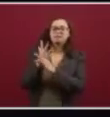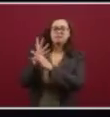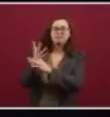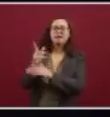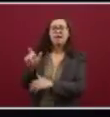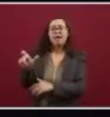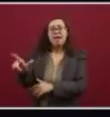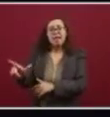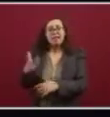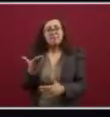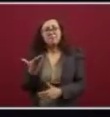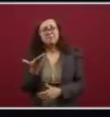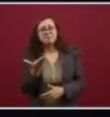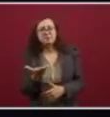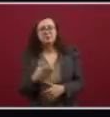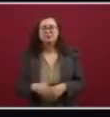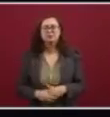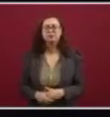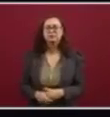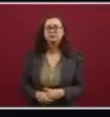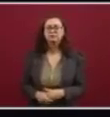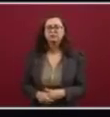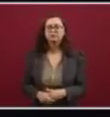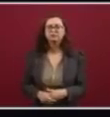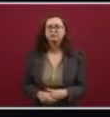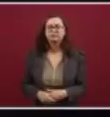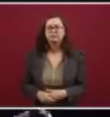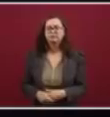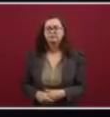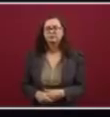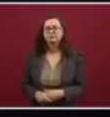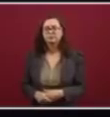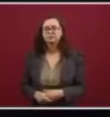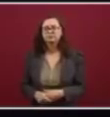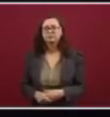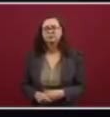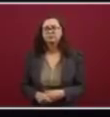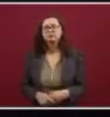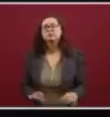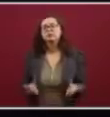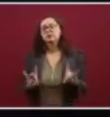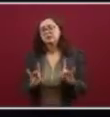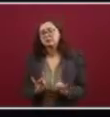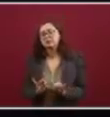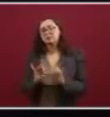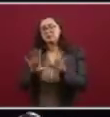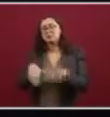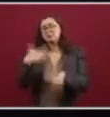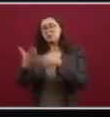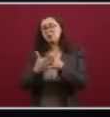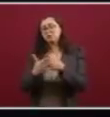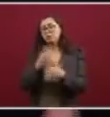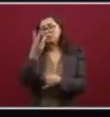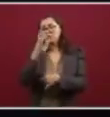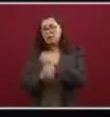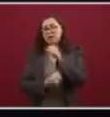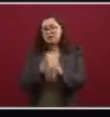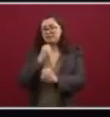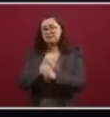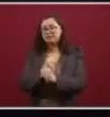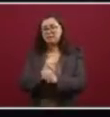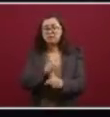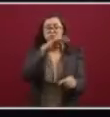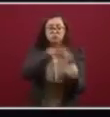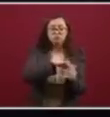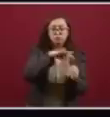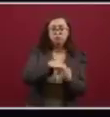petición de que en caso de que se lleve a cabo una consulta de revocación de mandato, no se hiciera en la misma fecha que de la